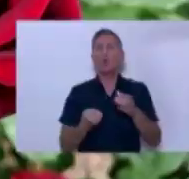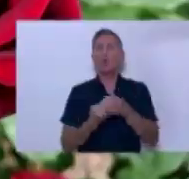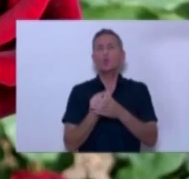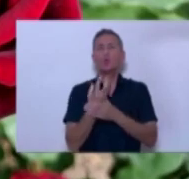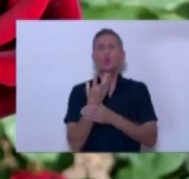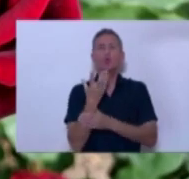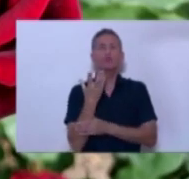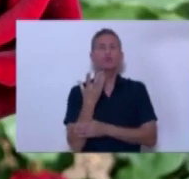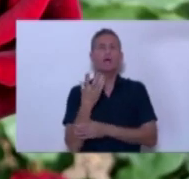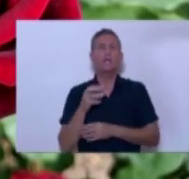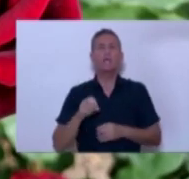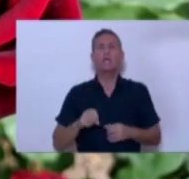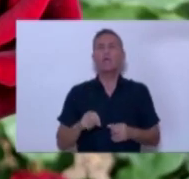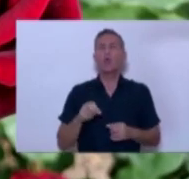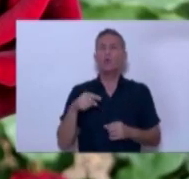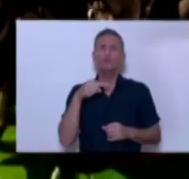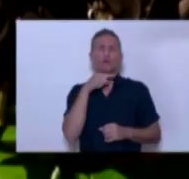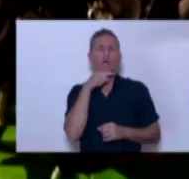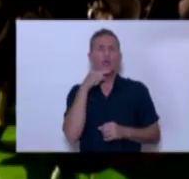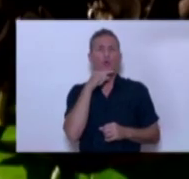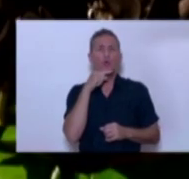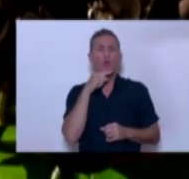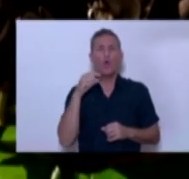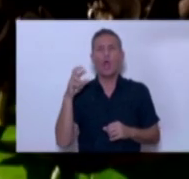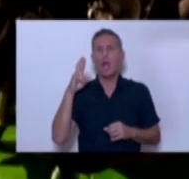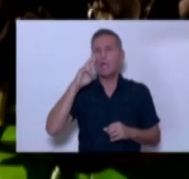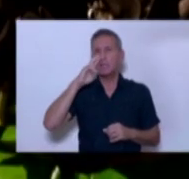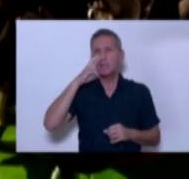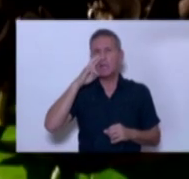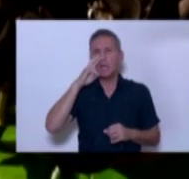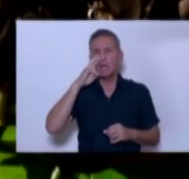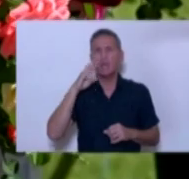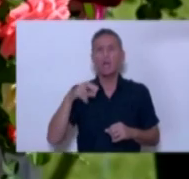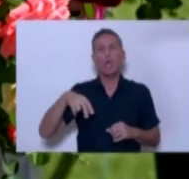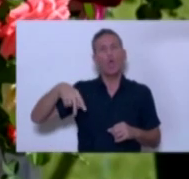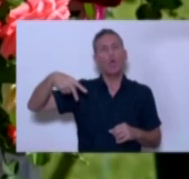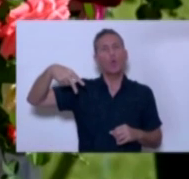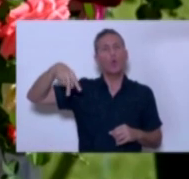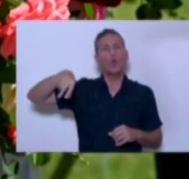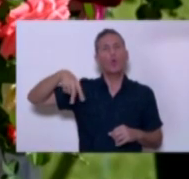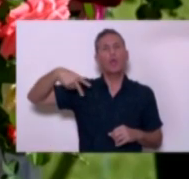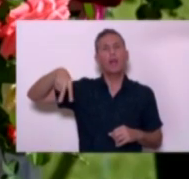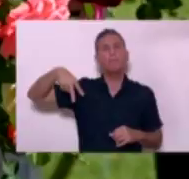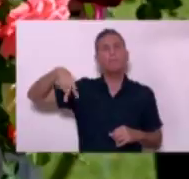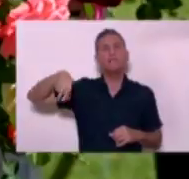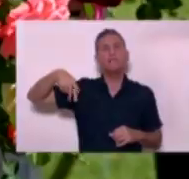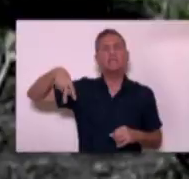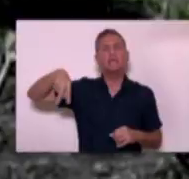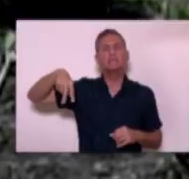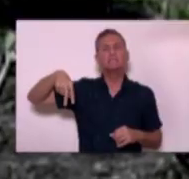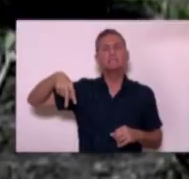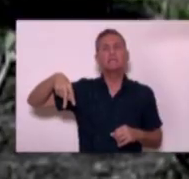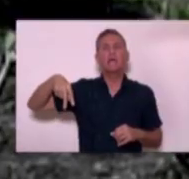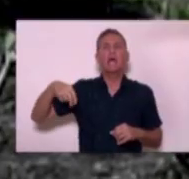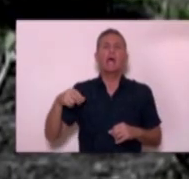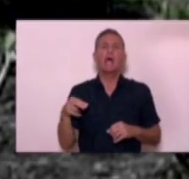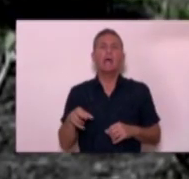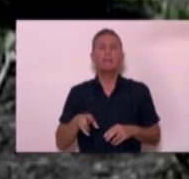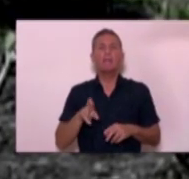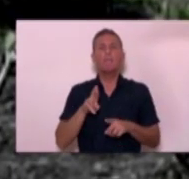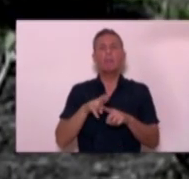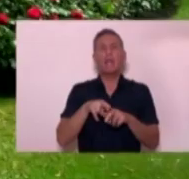rosales con rosas rojas y negras, que tenían cada una su campanilla de plata, y daban a la